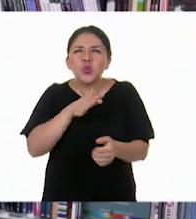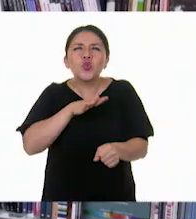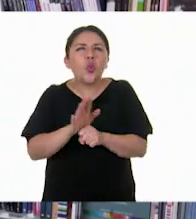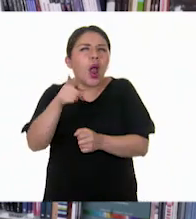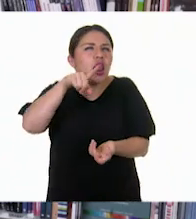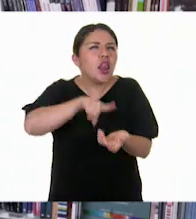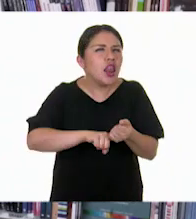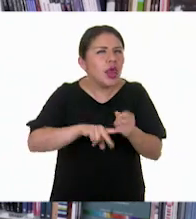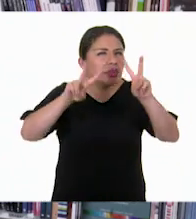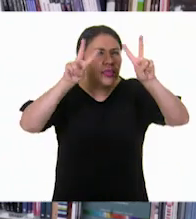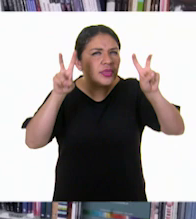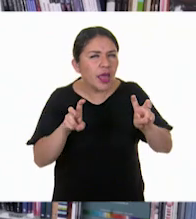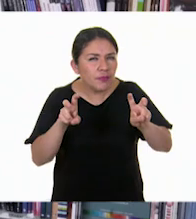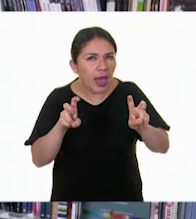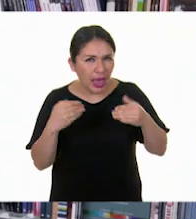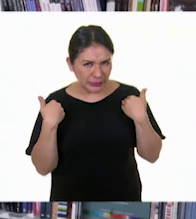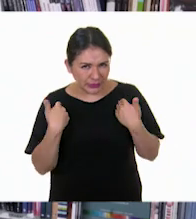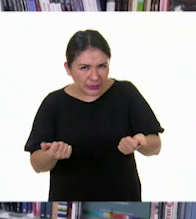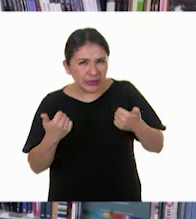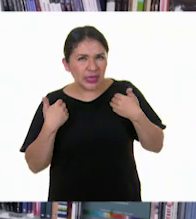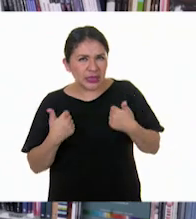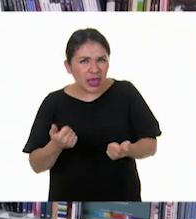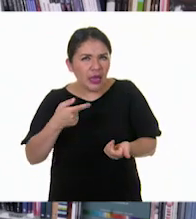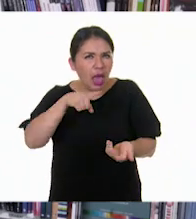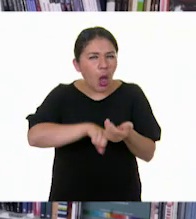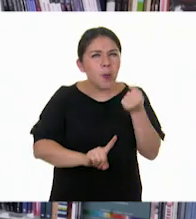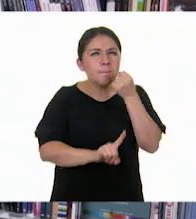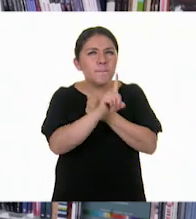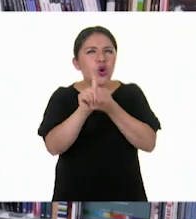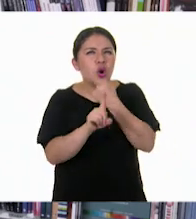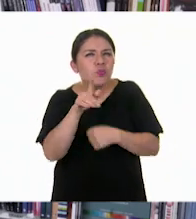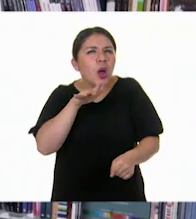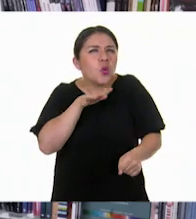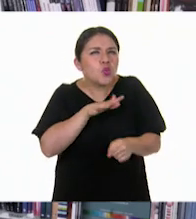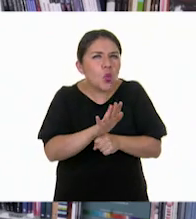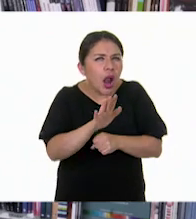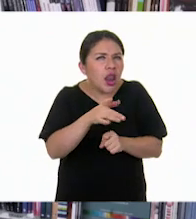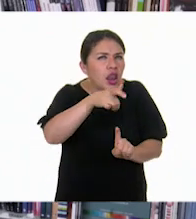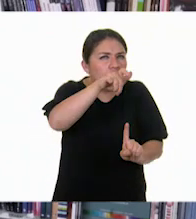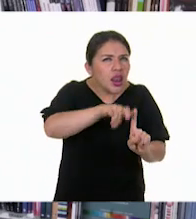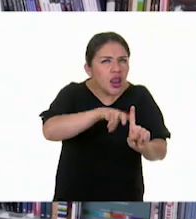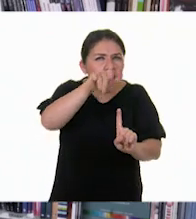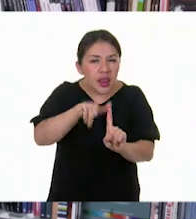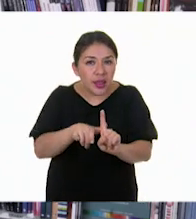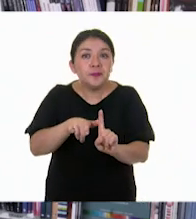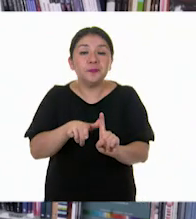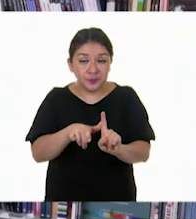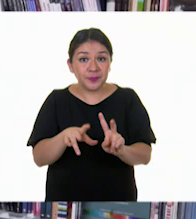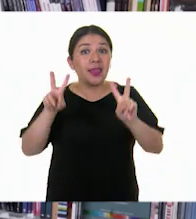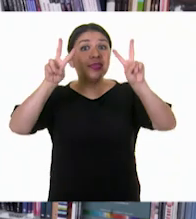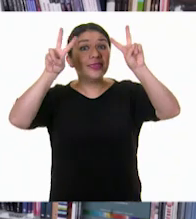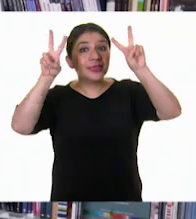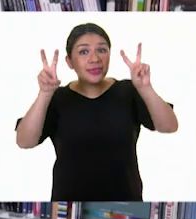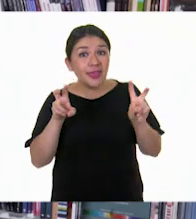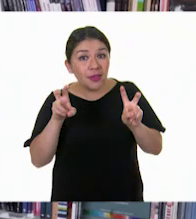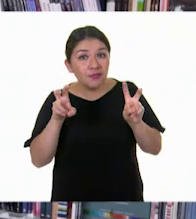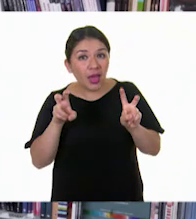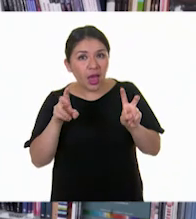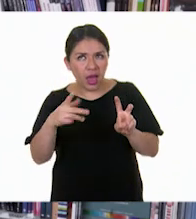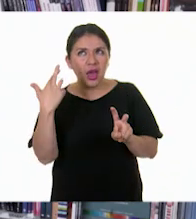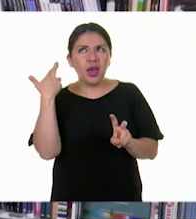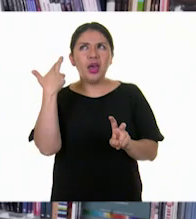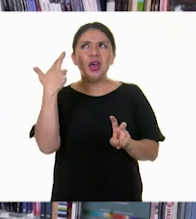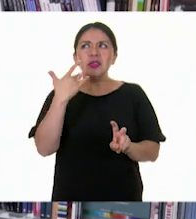asunto? ¿Comprendió los conflictos de los personajes? ¿El tema resonó